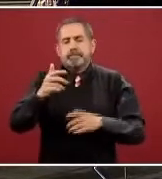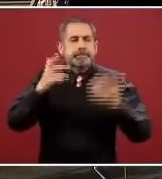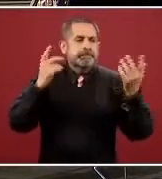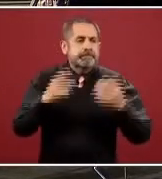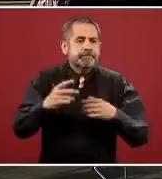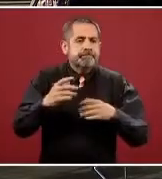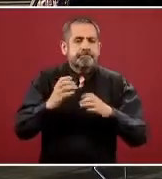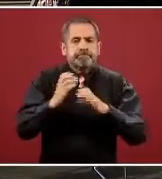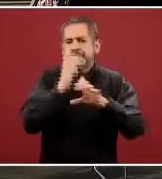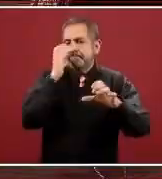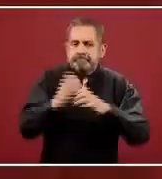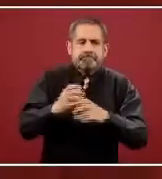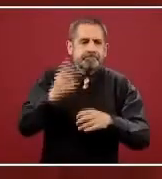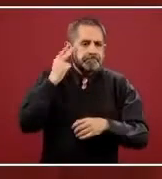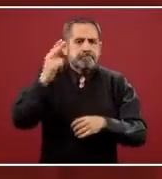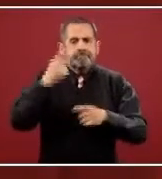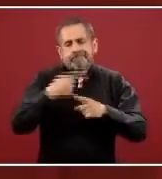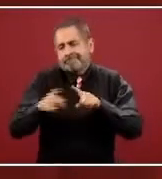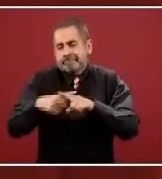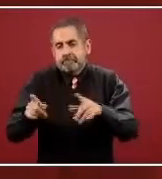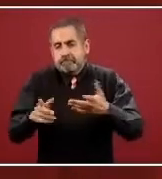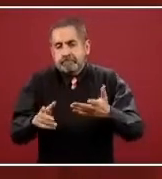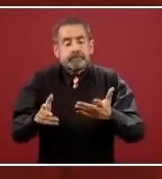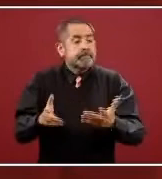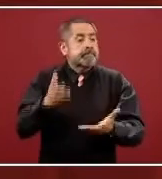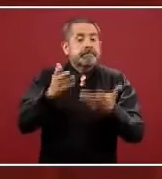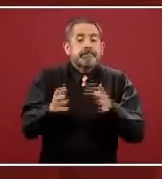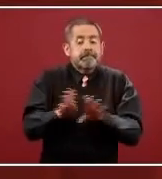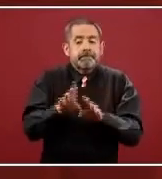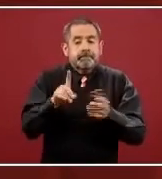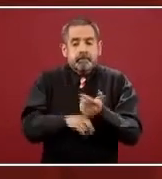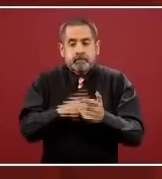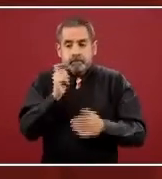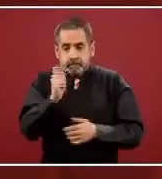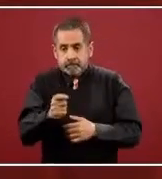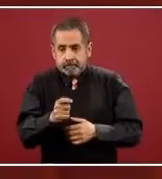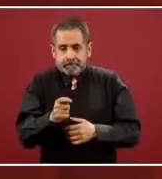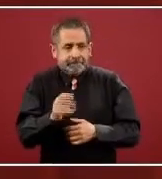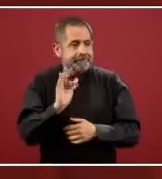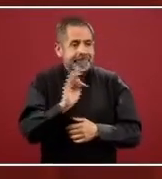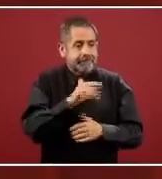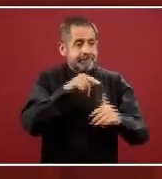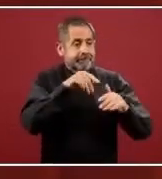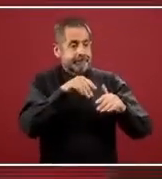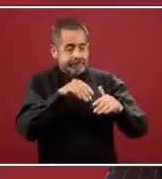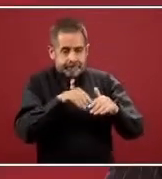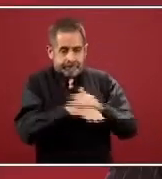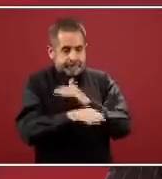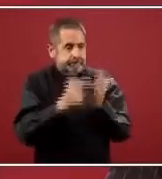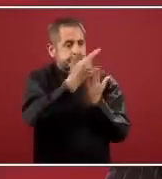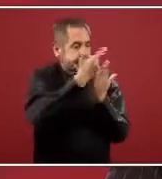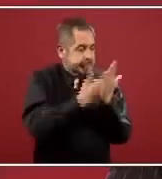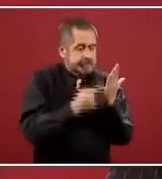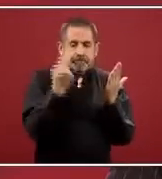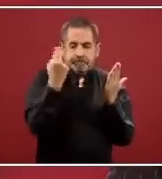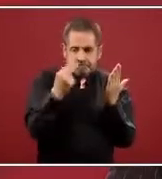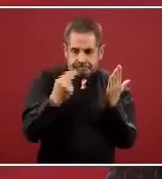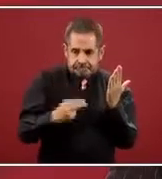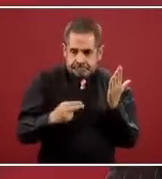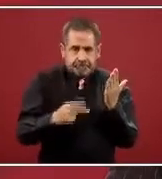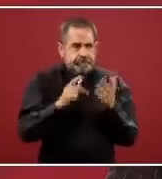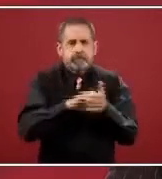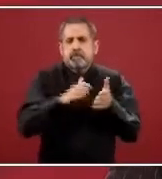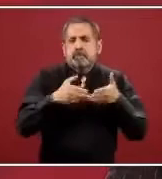de transportes, depende, lógicamente, de que se pueda haber tenido acceso a estos listados, que las